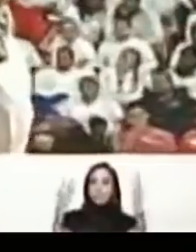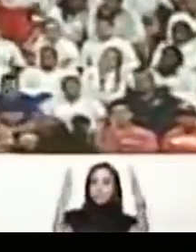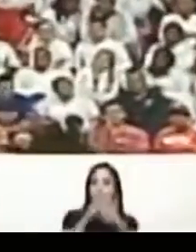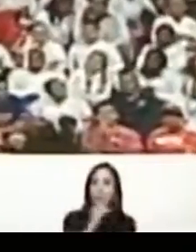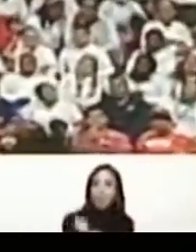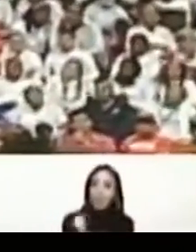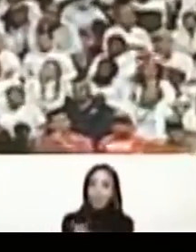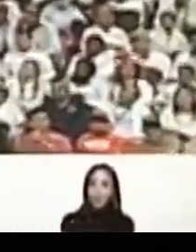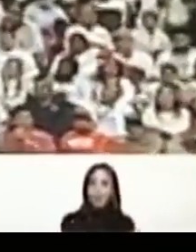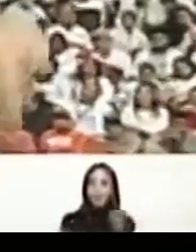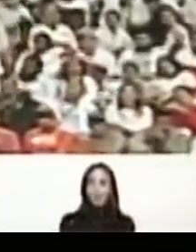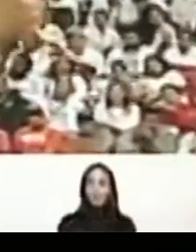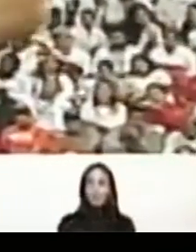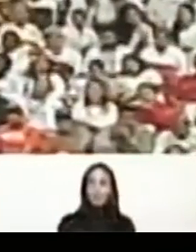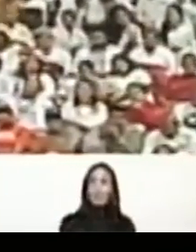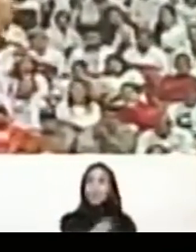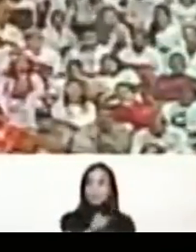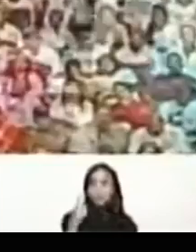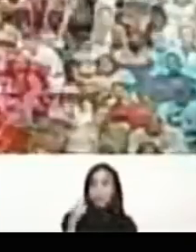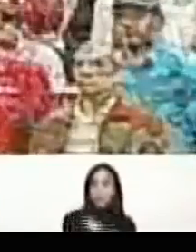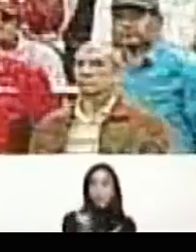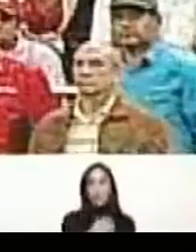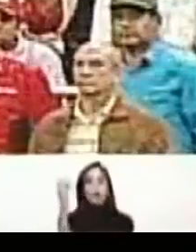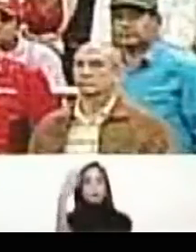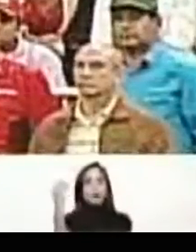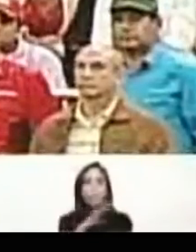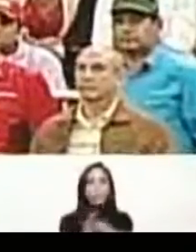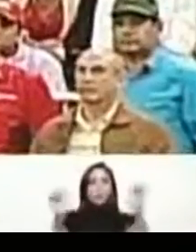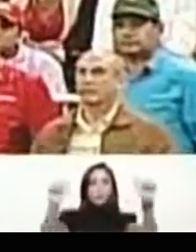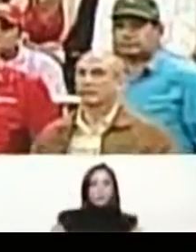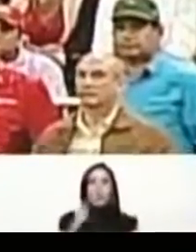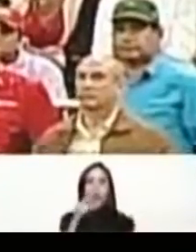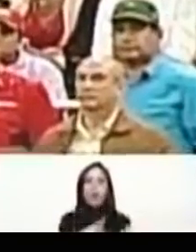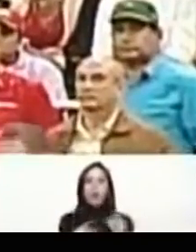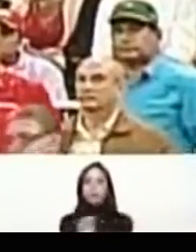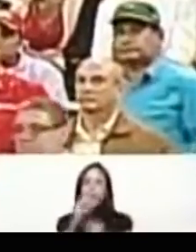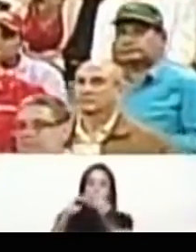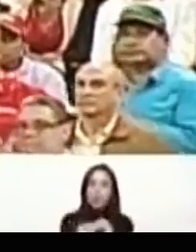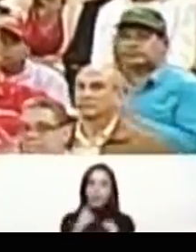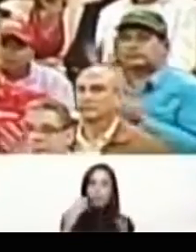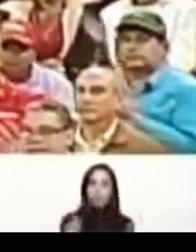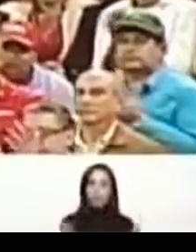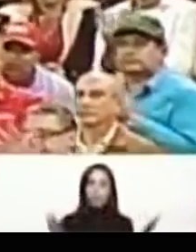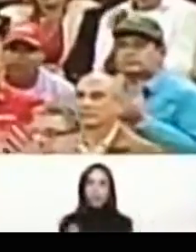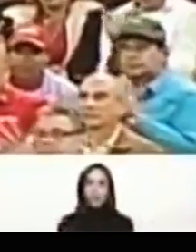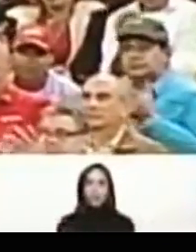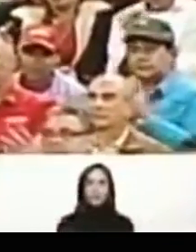diciendo. Si ustedes ven que un semáforo no funciona, ¡párate y arréglalo!